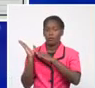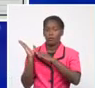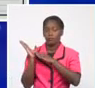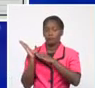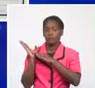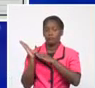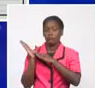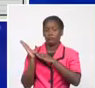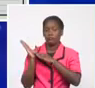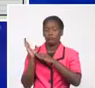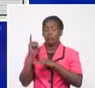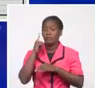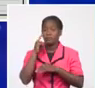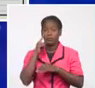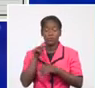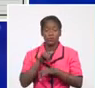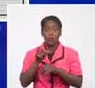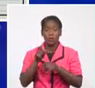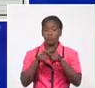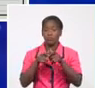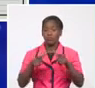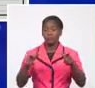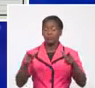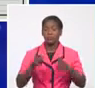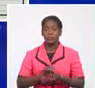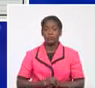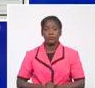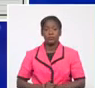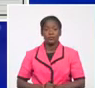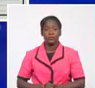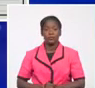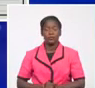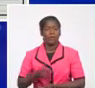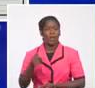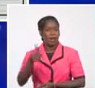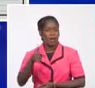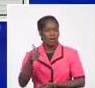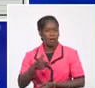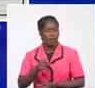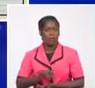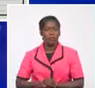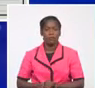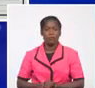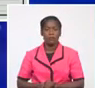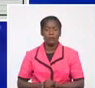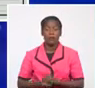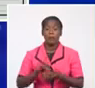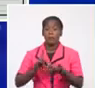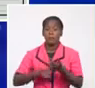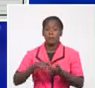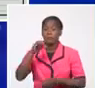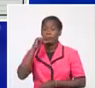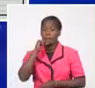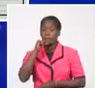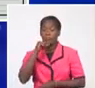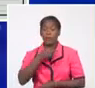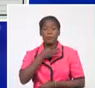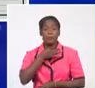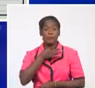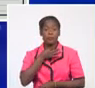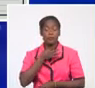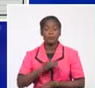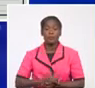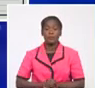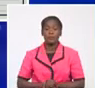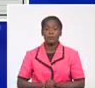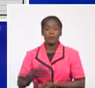casos, reflejado también en su curva. Como dijimos, Jagüey Grande, Pedro Betancur, Perico, Jovellanos y Matanzas, con las